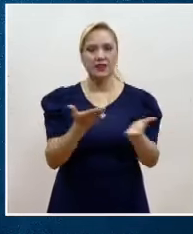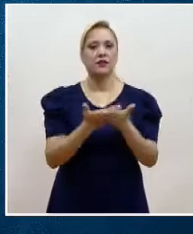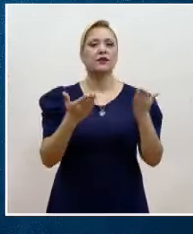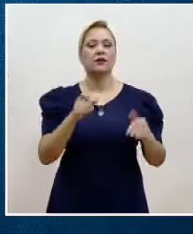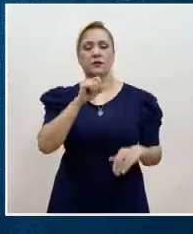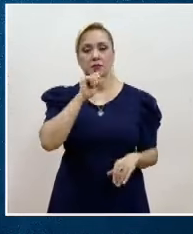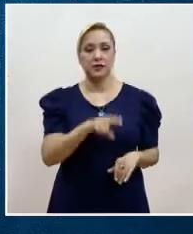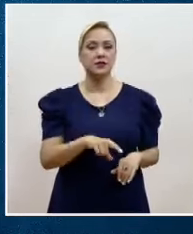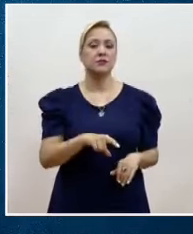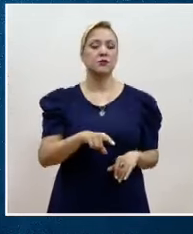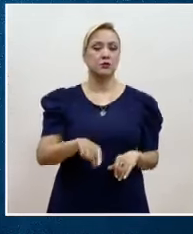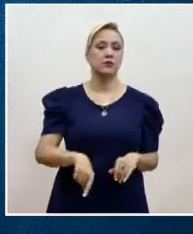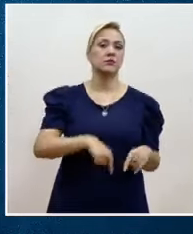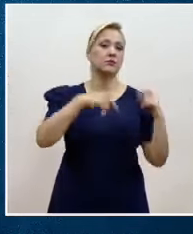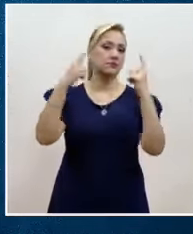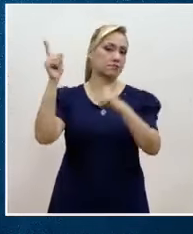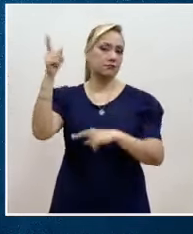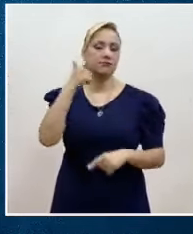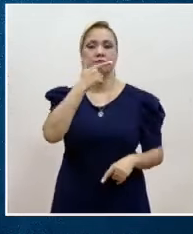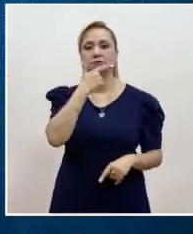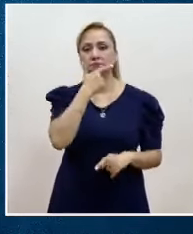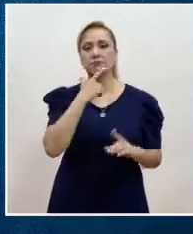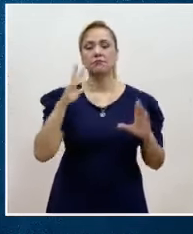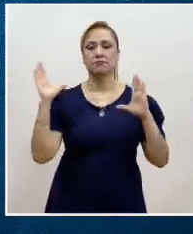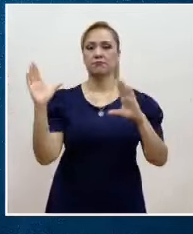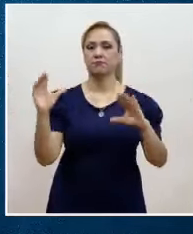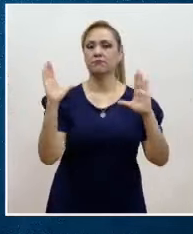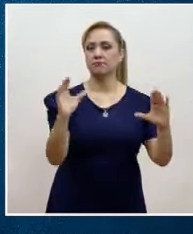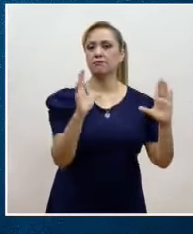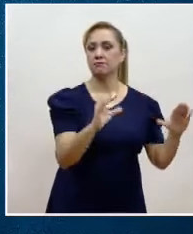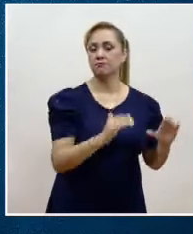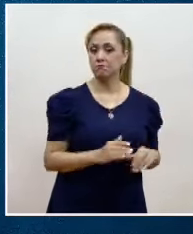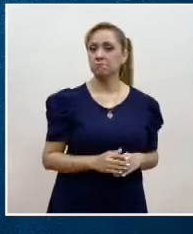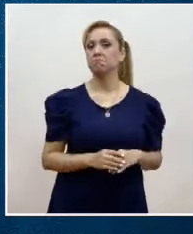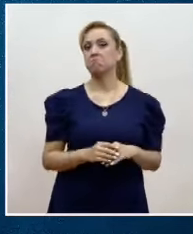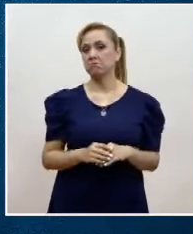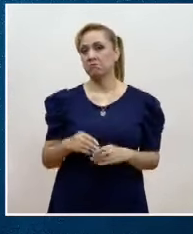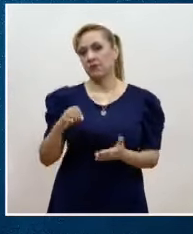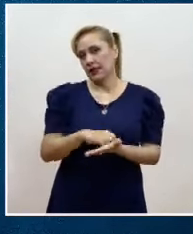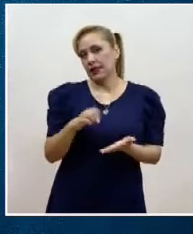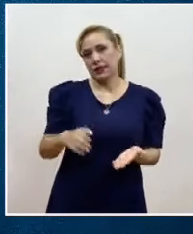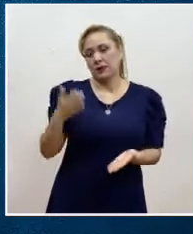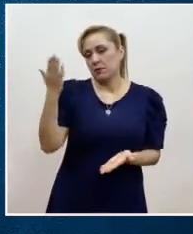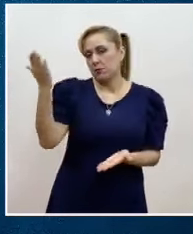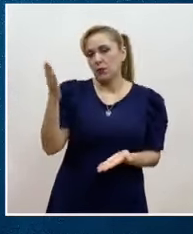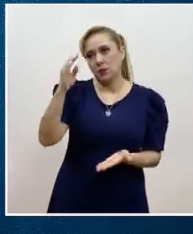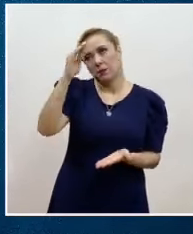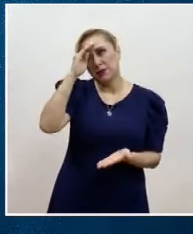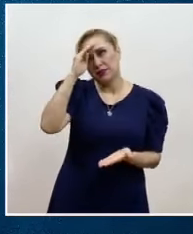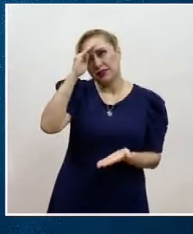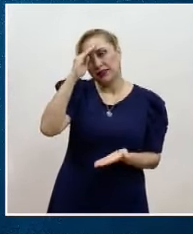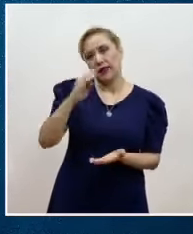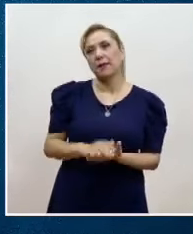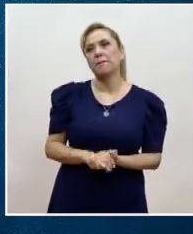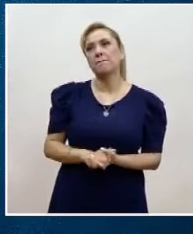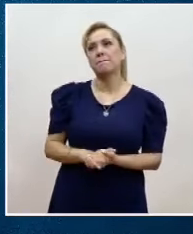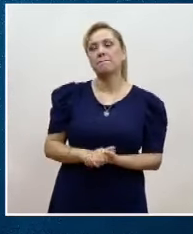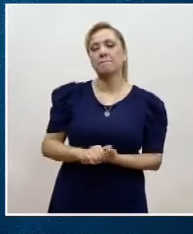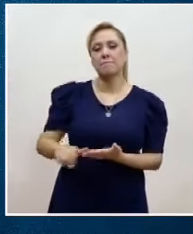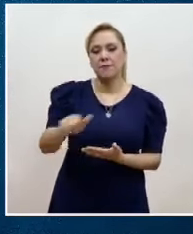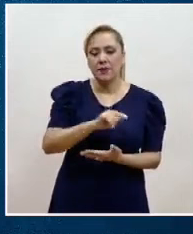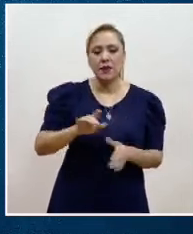Que es básicamente con esta lógica, que claro que la tortillería es un ejemplo muy burdo, pero es pensar que el proceso, que el